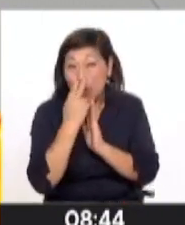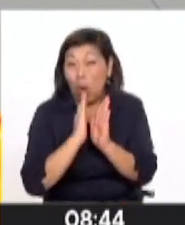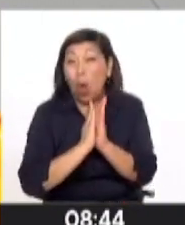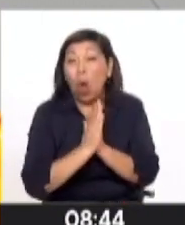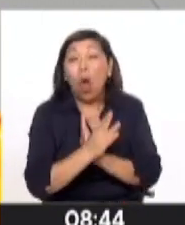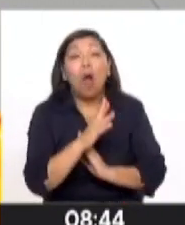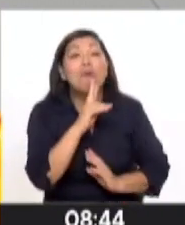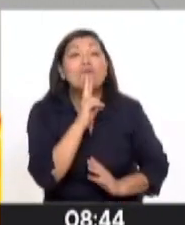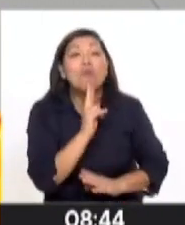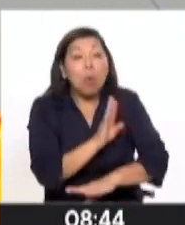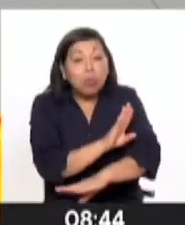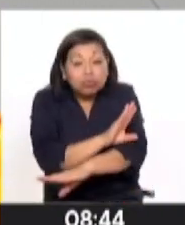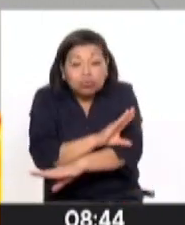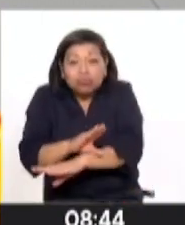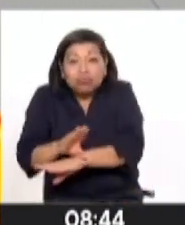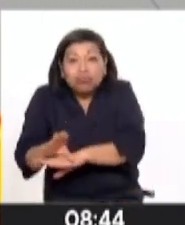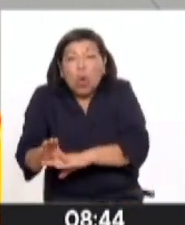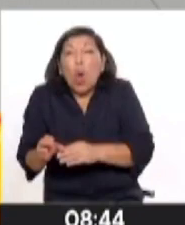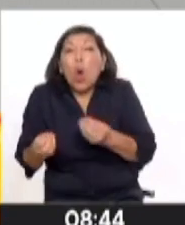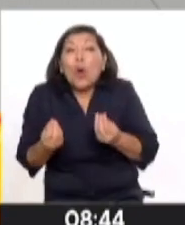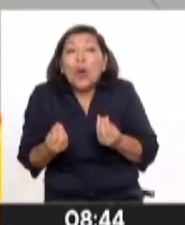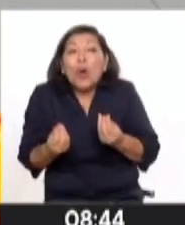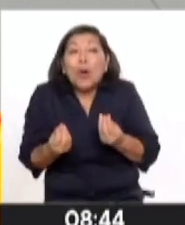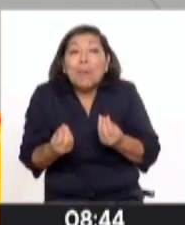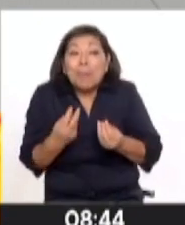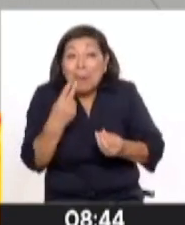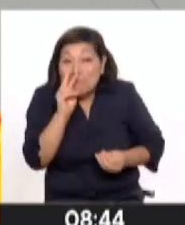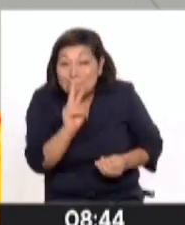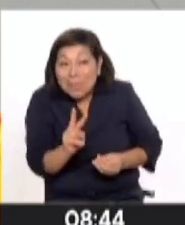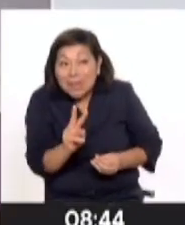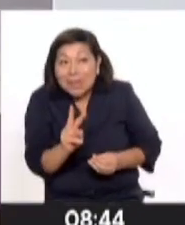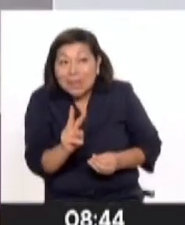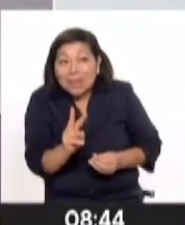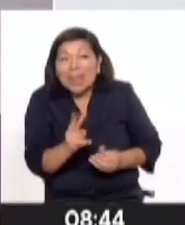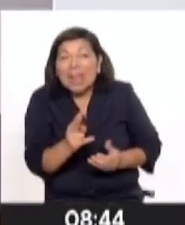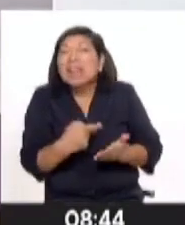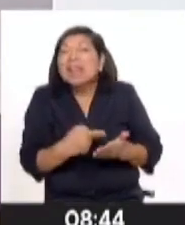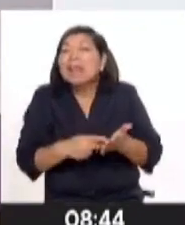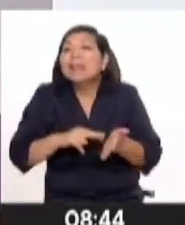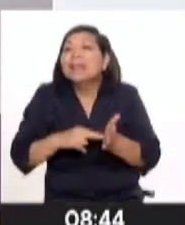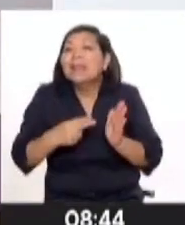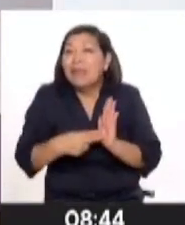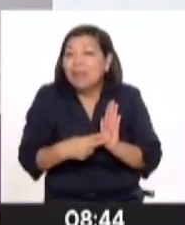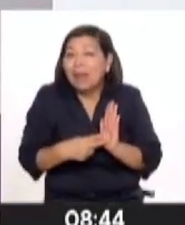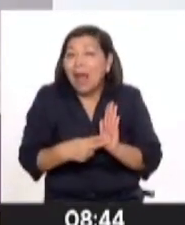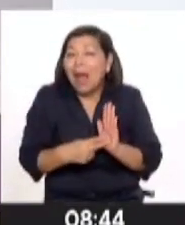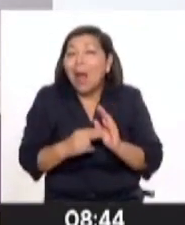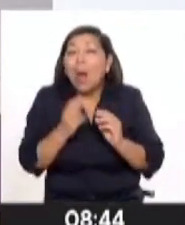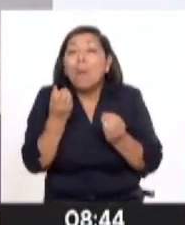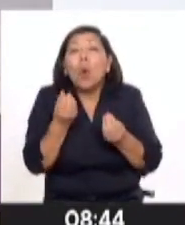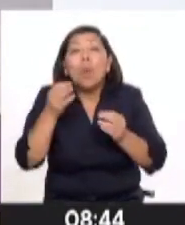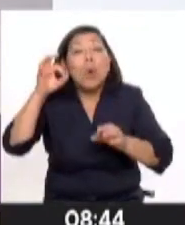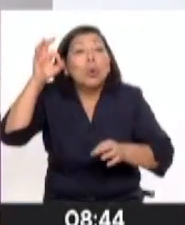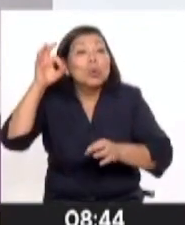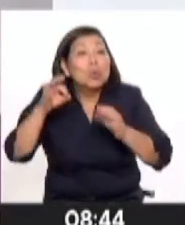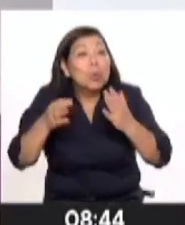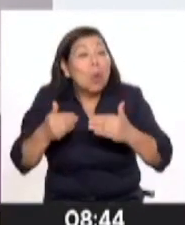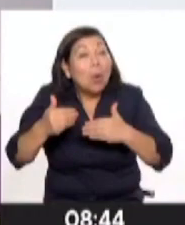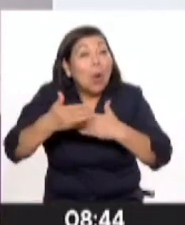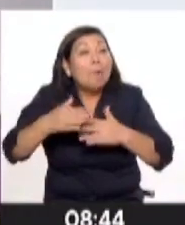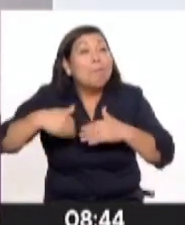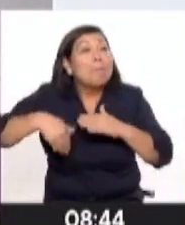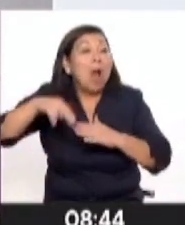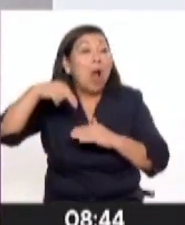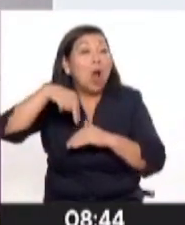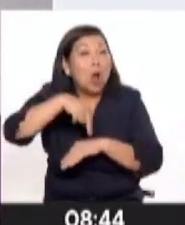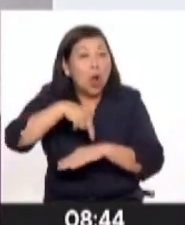rojo. Este es el área que mencionábamos, esta cajita de aquí, el 1 más 2, que es pues el que va a estar modulando las precipitaciones en el sector costero